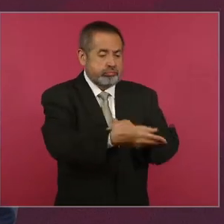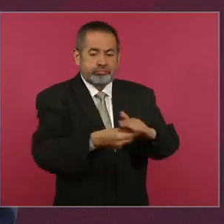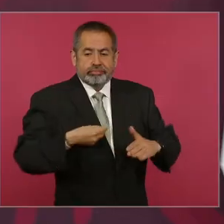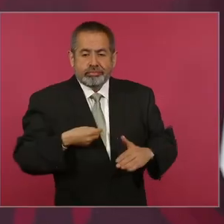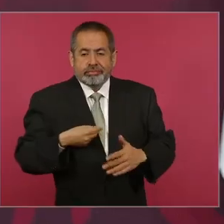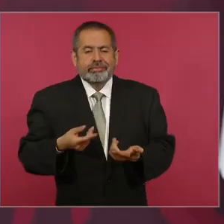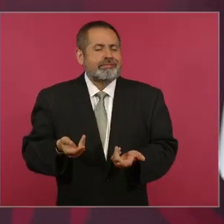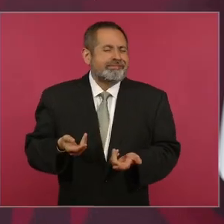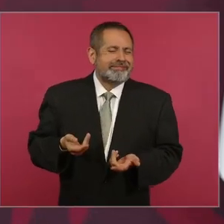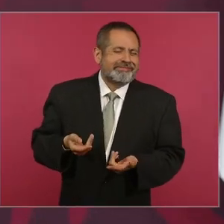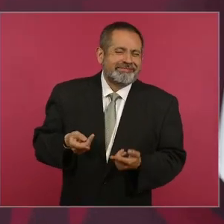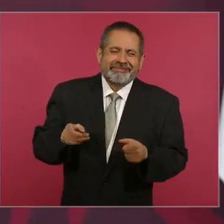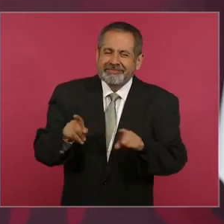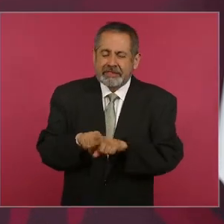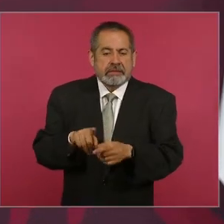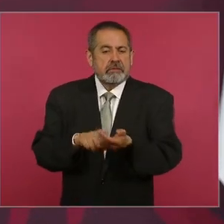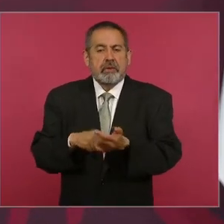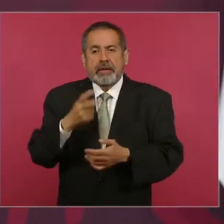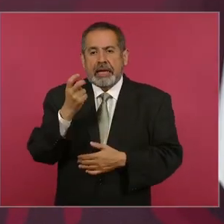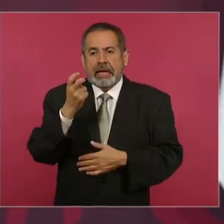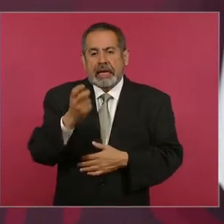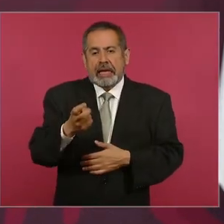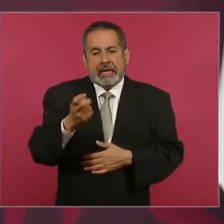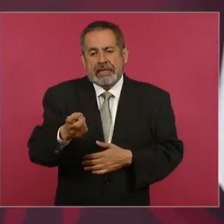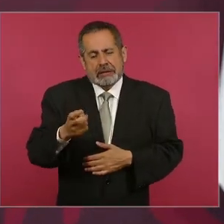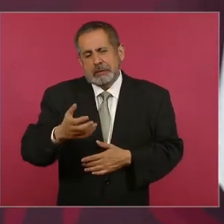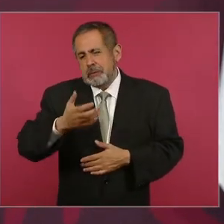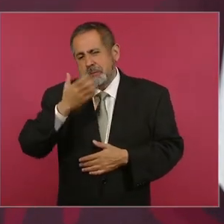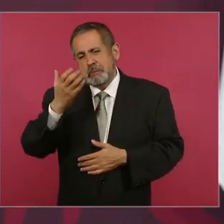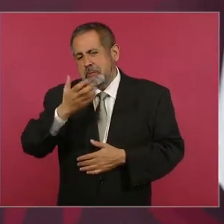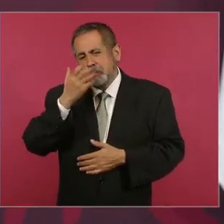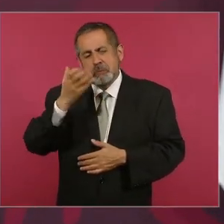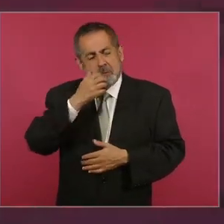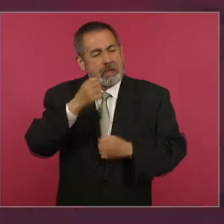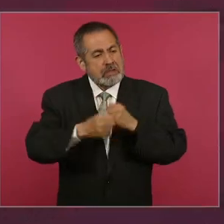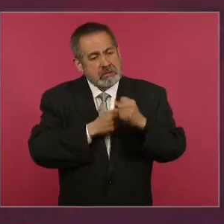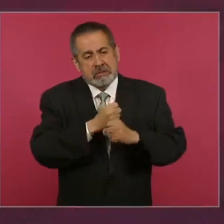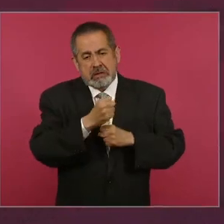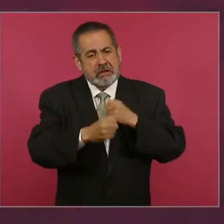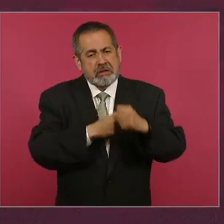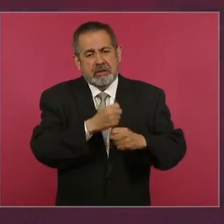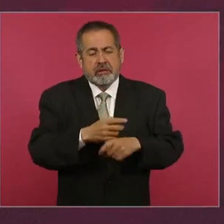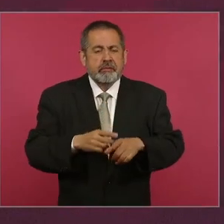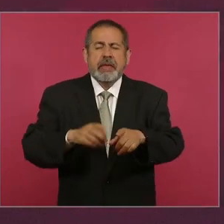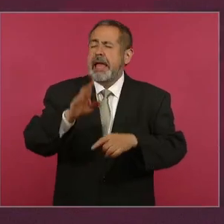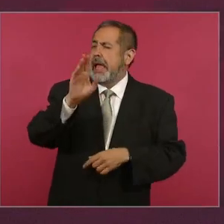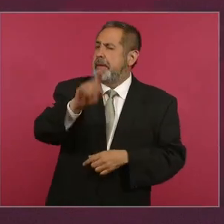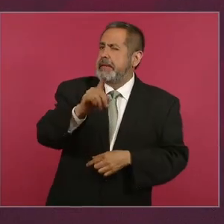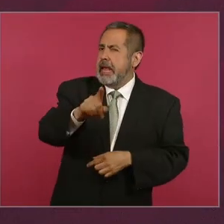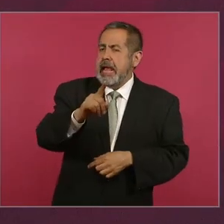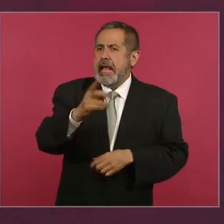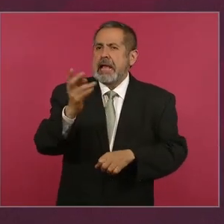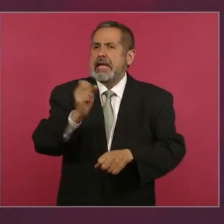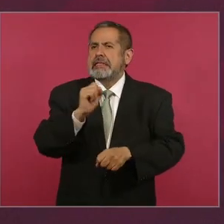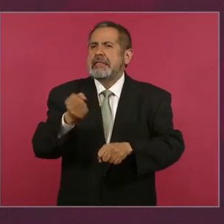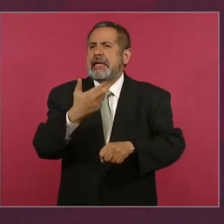Eso era lo que se acostumbraba. Era secretario de Hacienda,